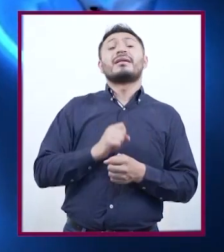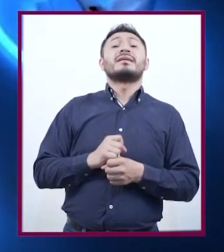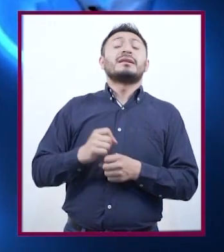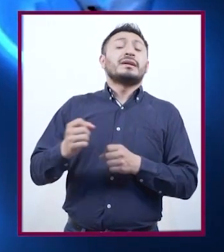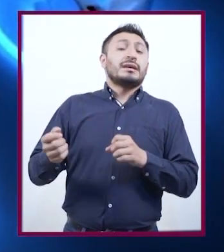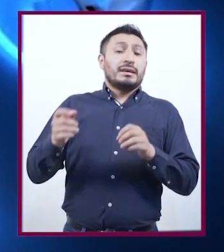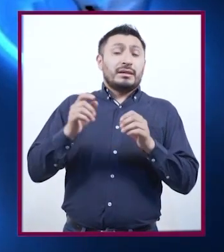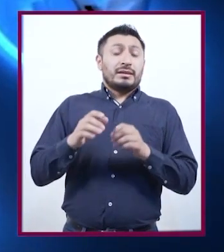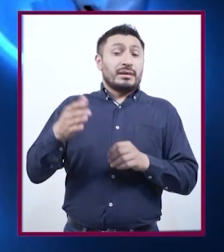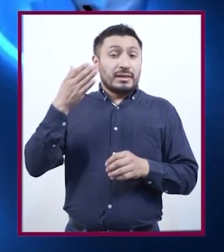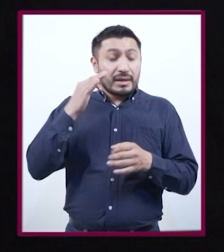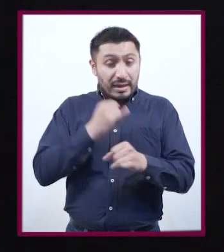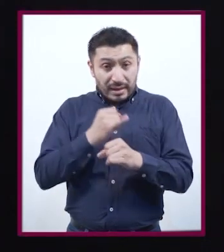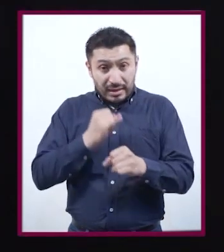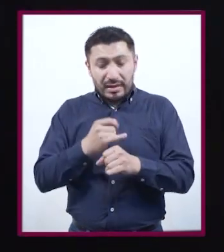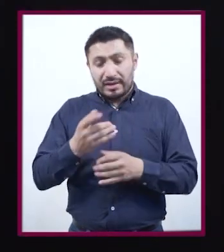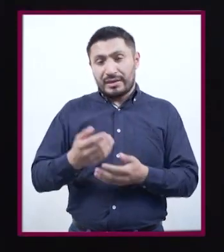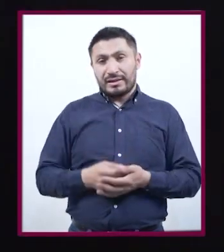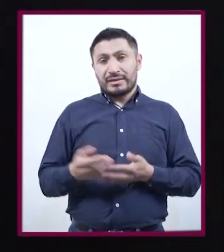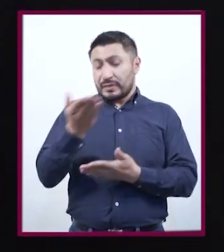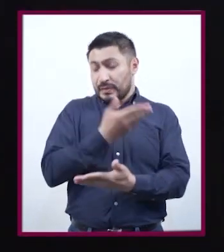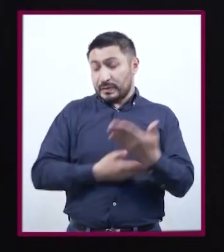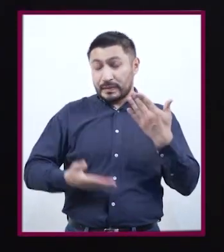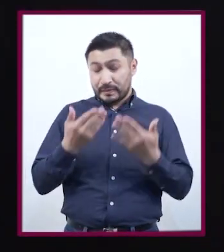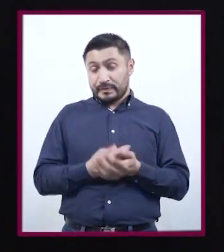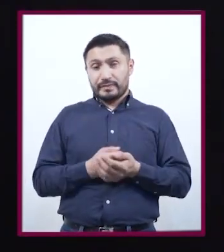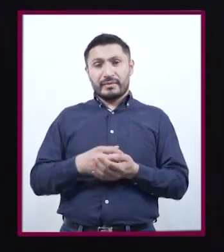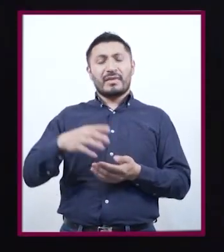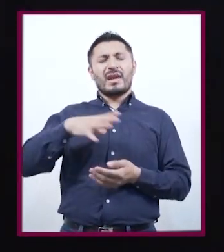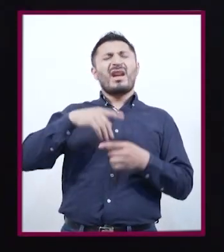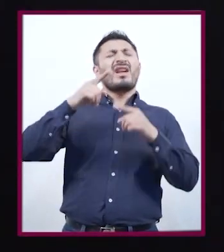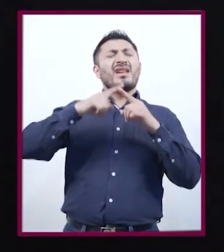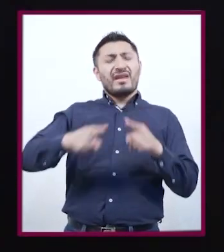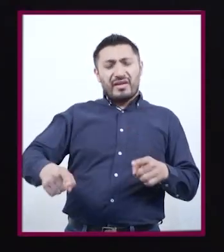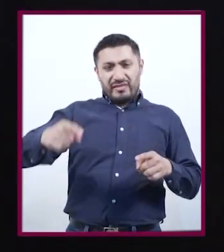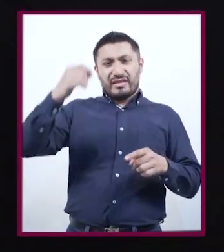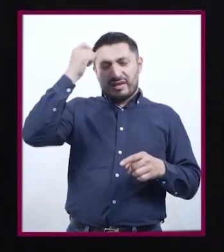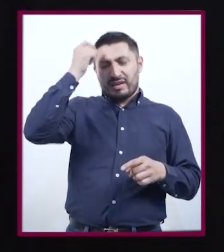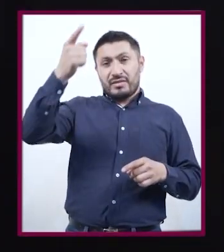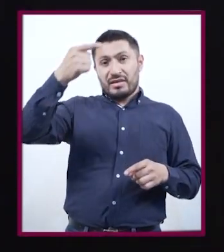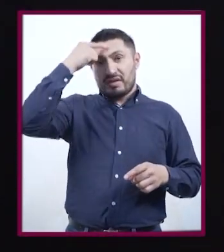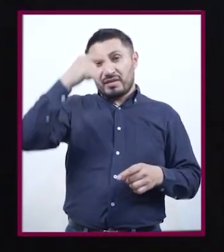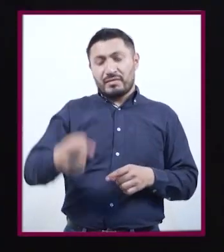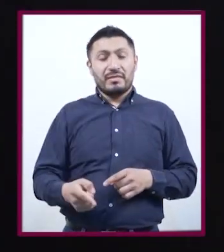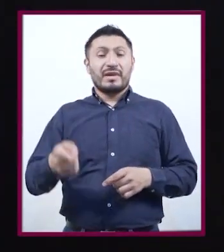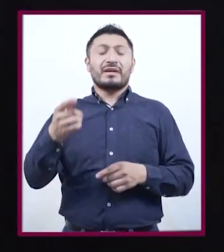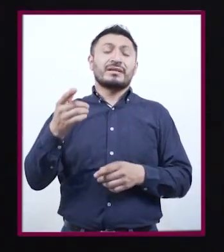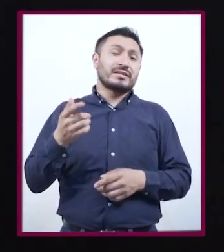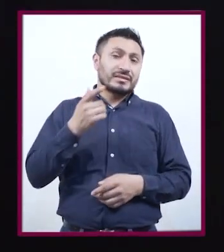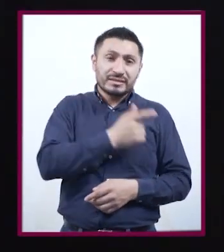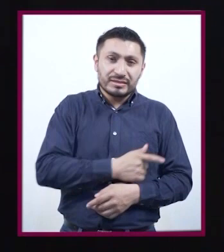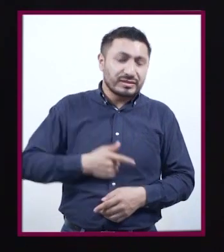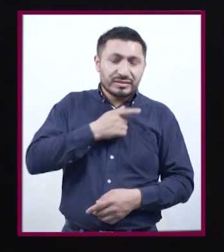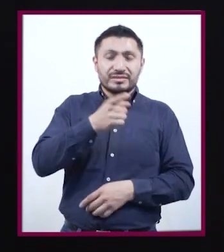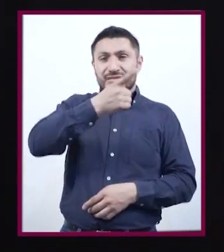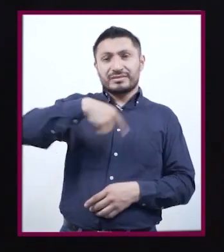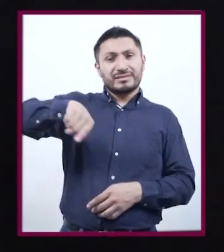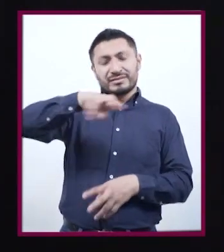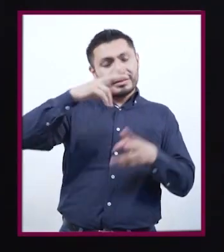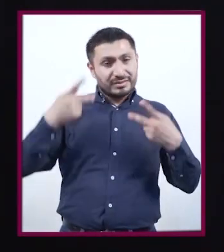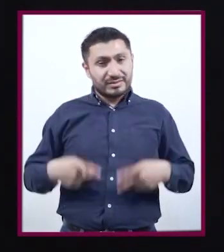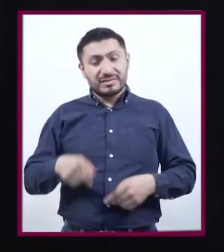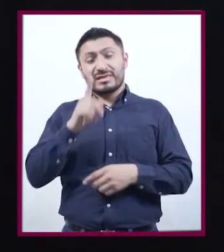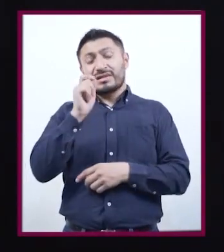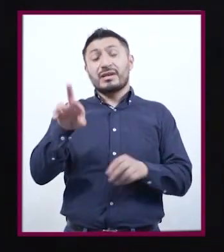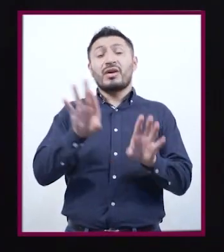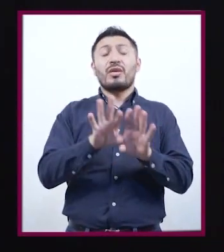sociales y compártela con nosotros. Hay otros inventos que sirven en la actualidad para calmar la sed y agradar el paladar